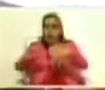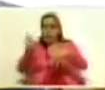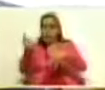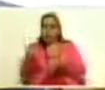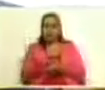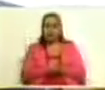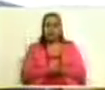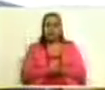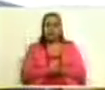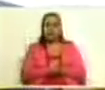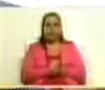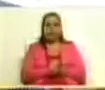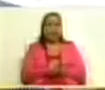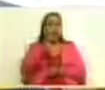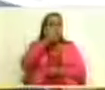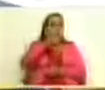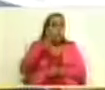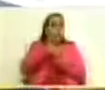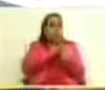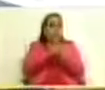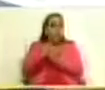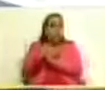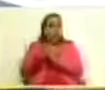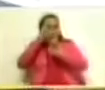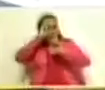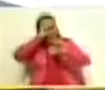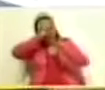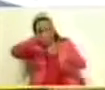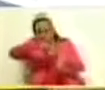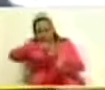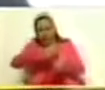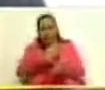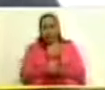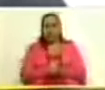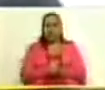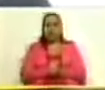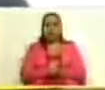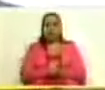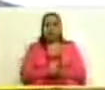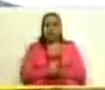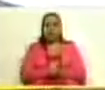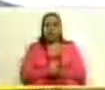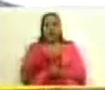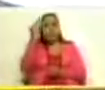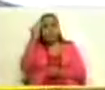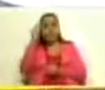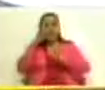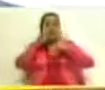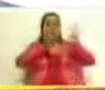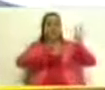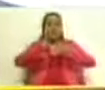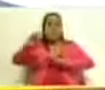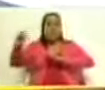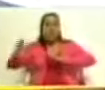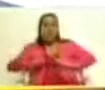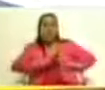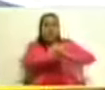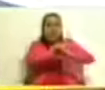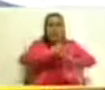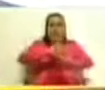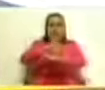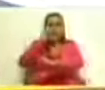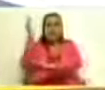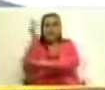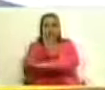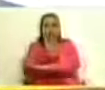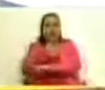presidente, que al calor del pueblo hay un reconocimiento máximo que a pesar de las más de 900 medidas coercitivas unilaterales,